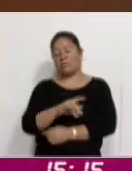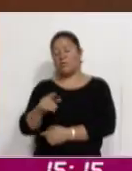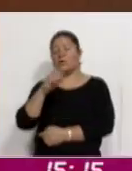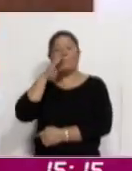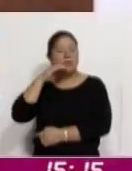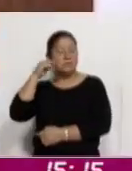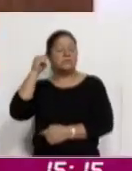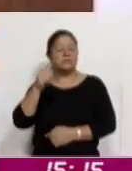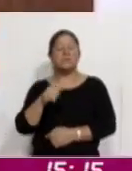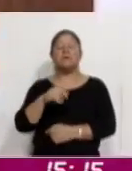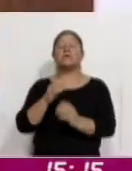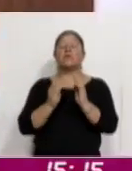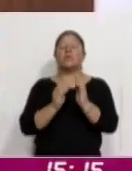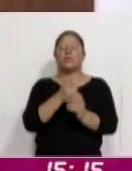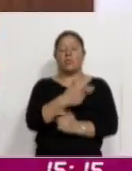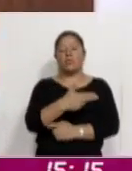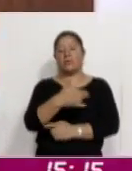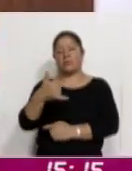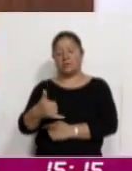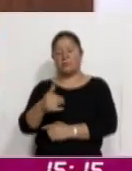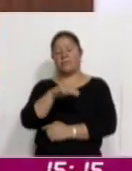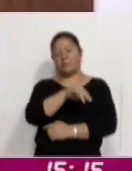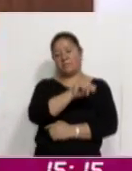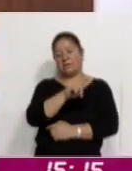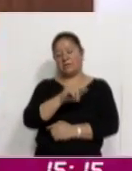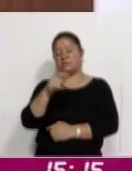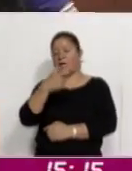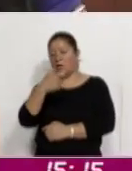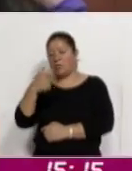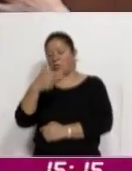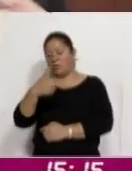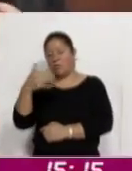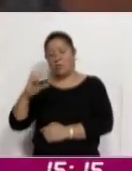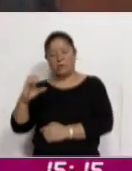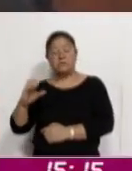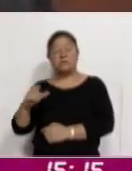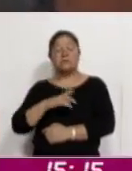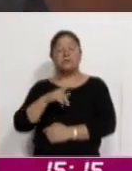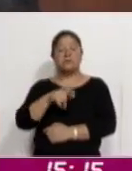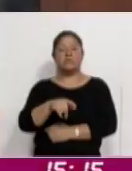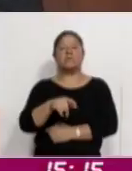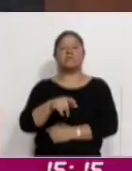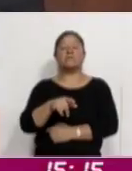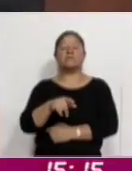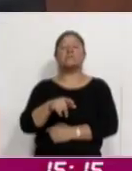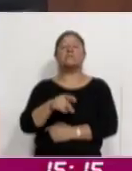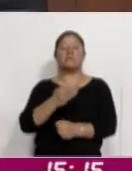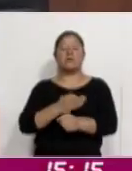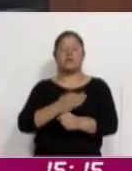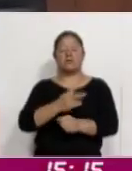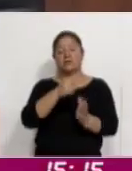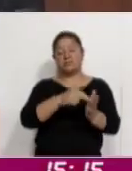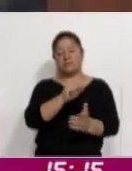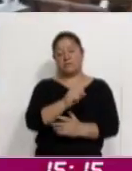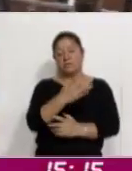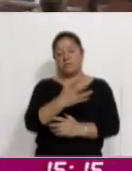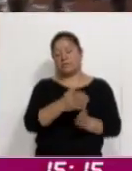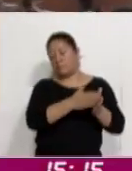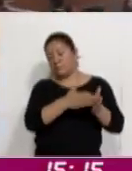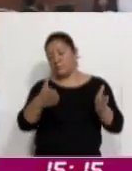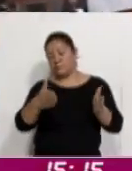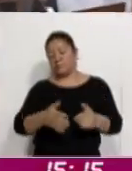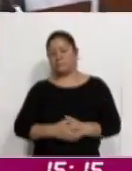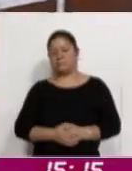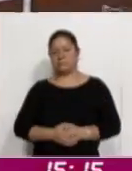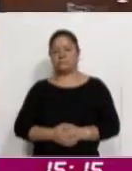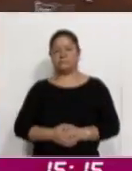Hueyotlipan, Ixtacuistla, Ixtenco, Mazatecoxco y Huatzinco, correspondiente al ejercicio fiscal 2024. Con información de Victoria Flores,